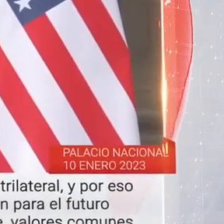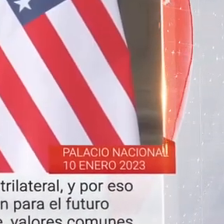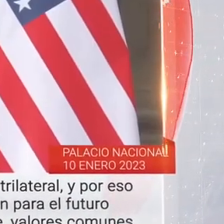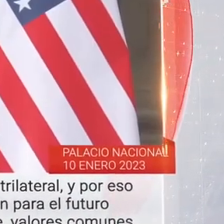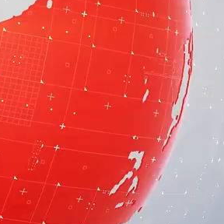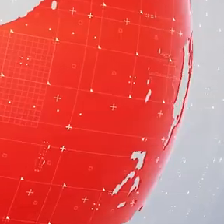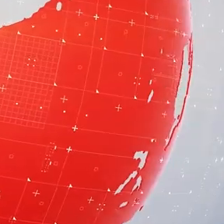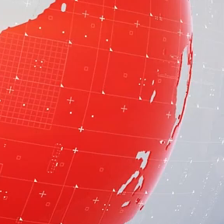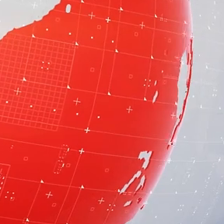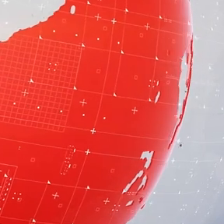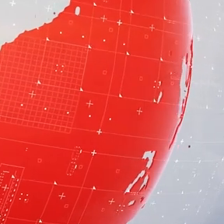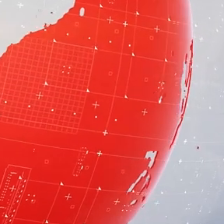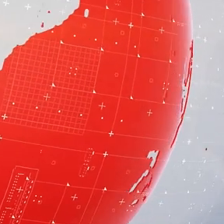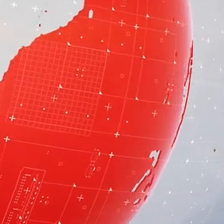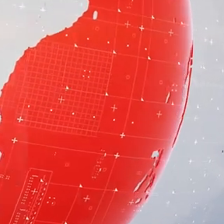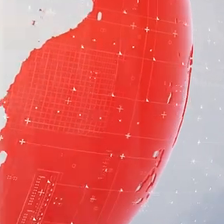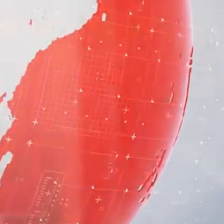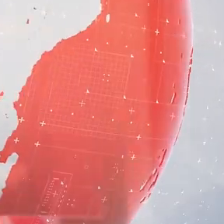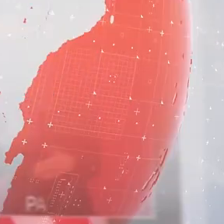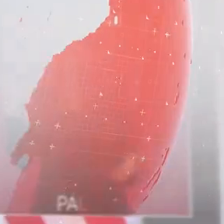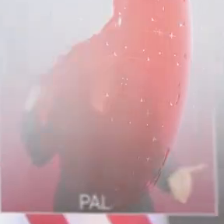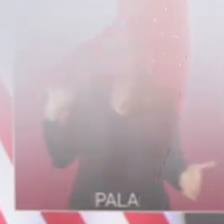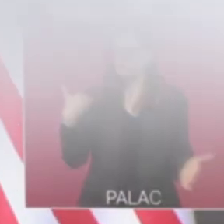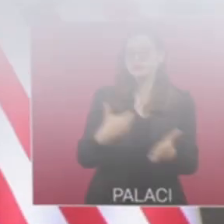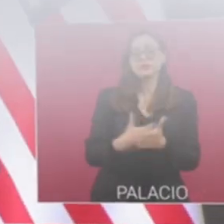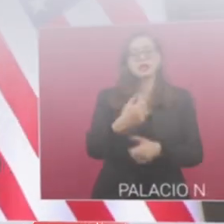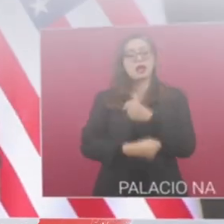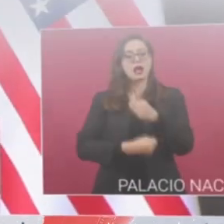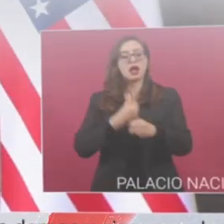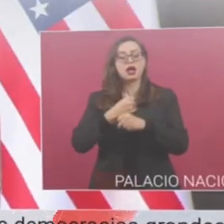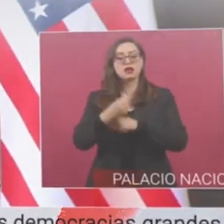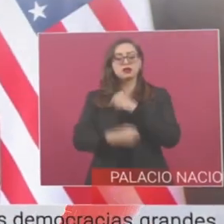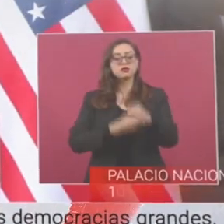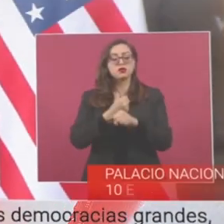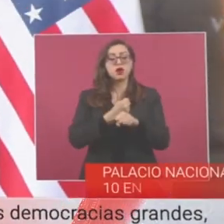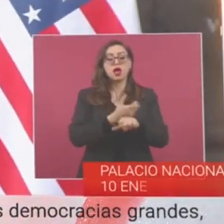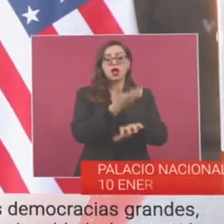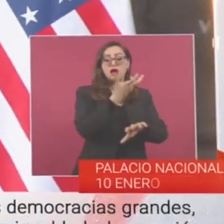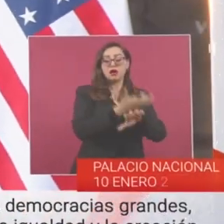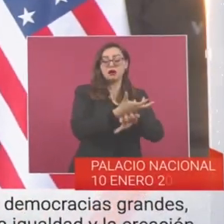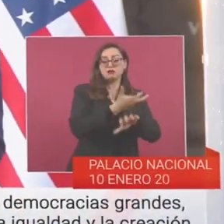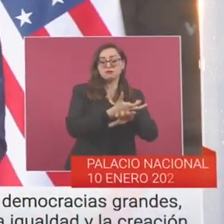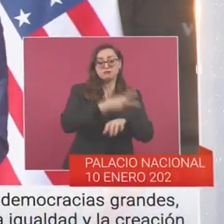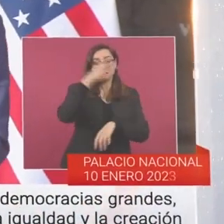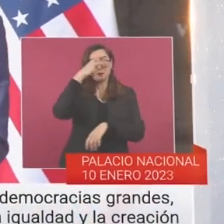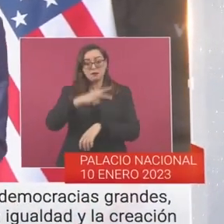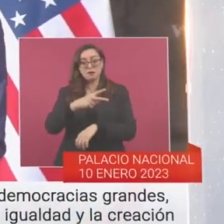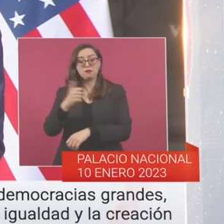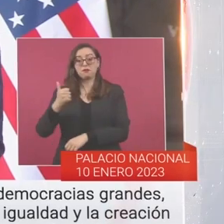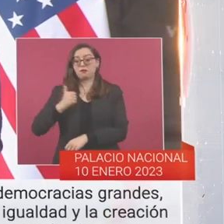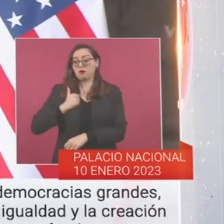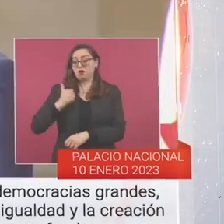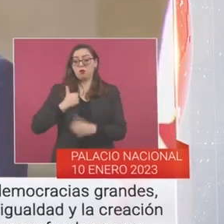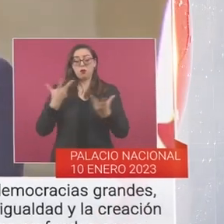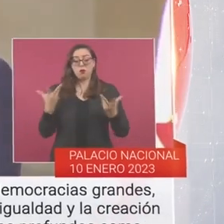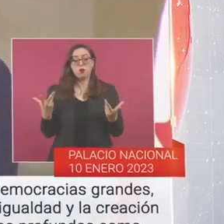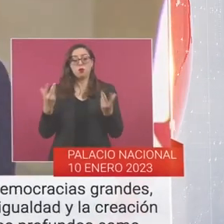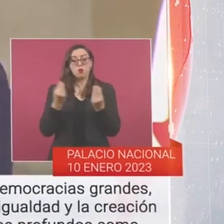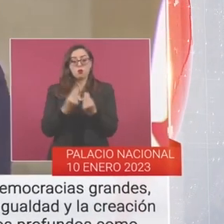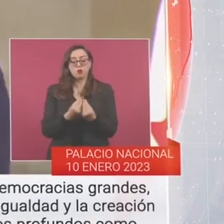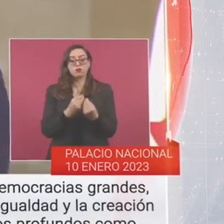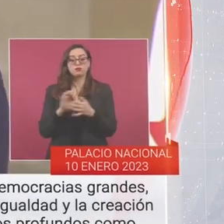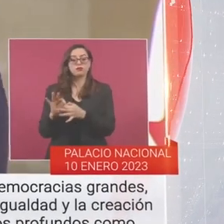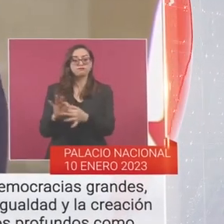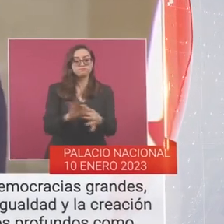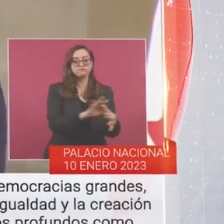last summit. Durante los últimos 30 años, las economías de México, Estados Unidos y Canadá se